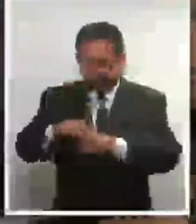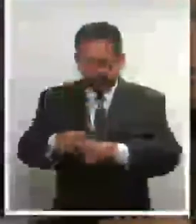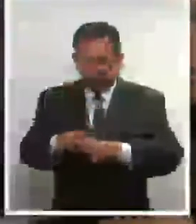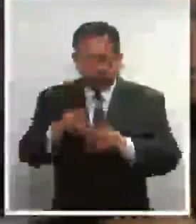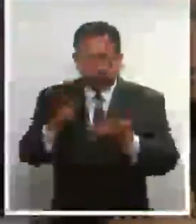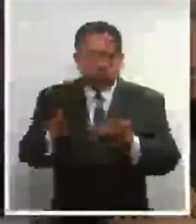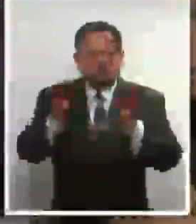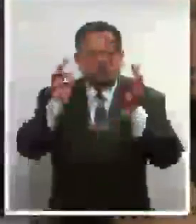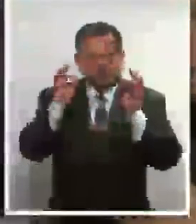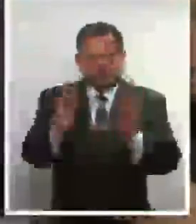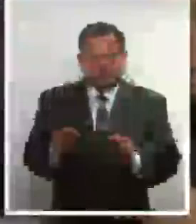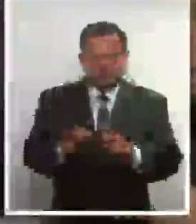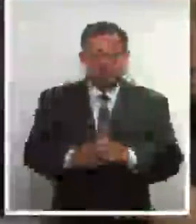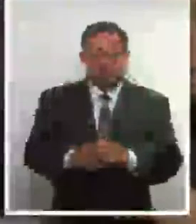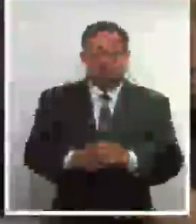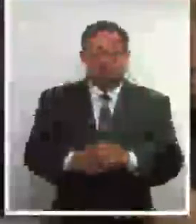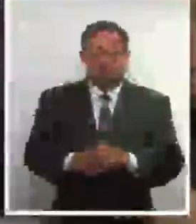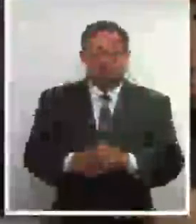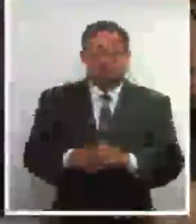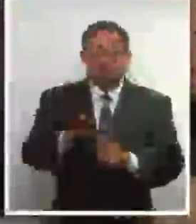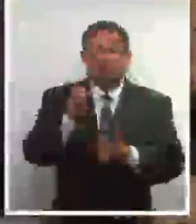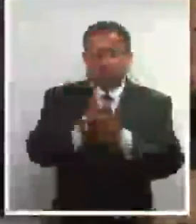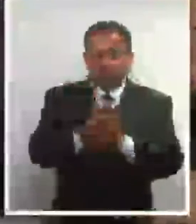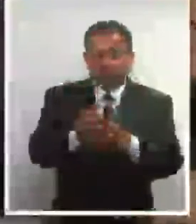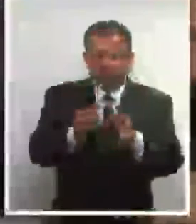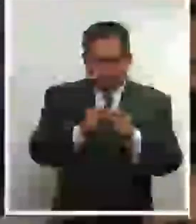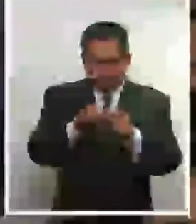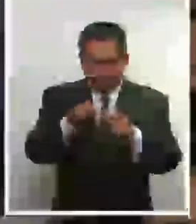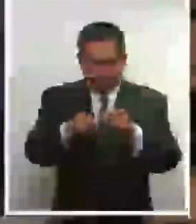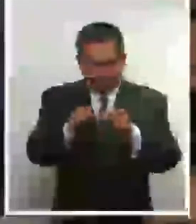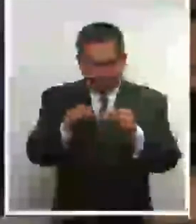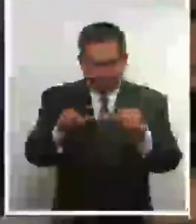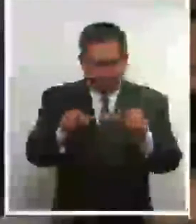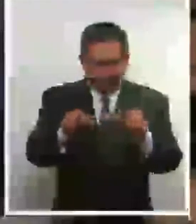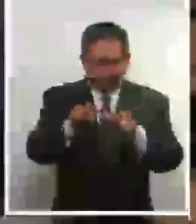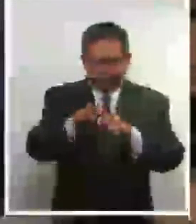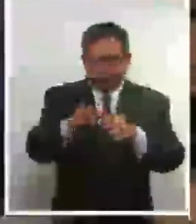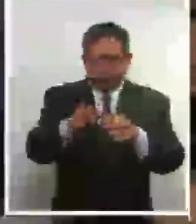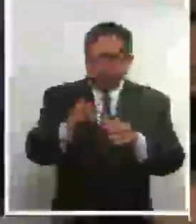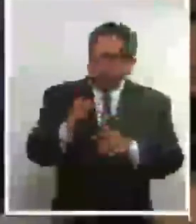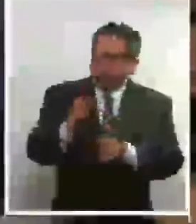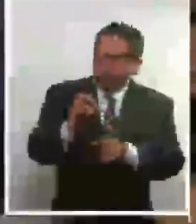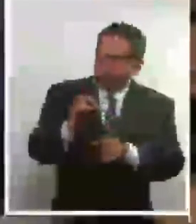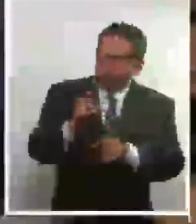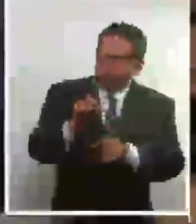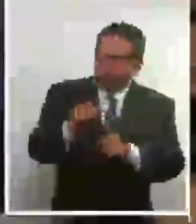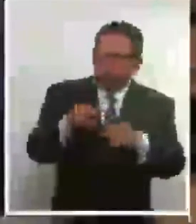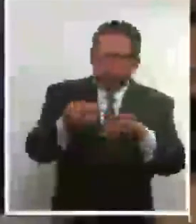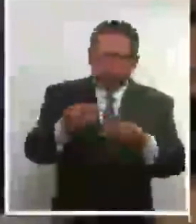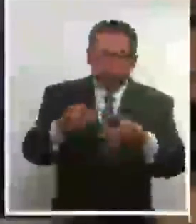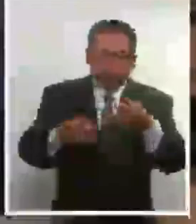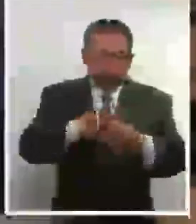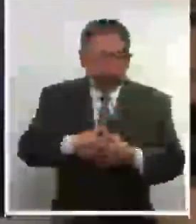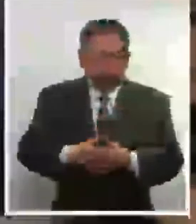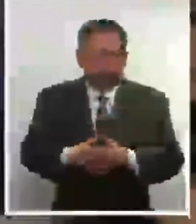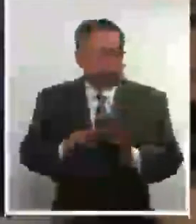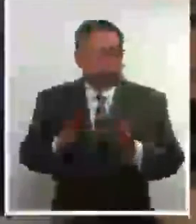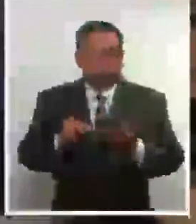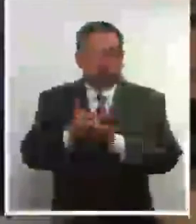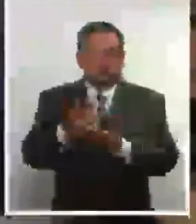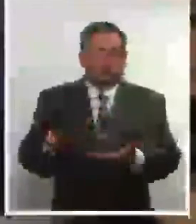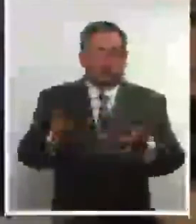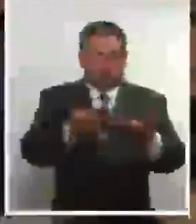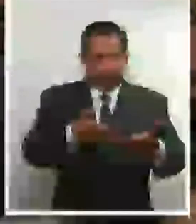Y entonces quedamos que fuera solamente suprimir en materia de procuración de justicia, porque de hecho así venía ya el